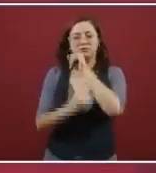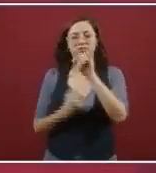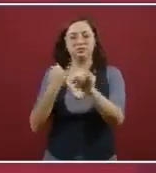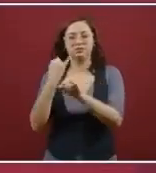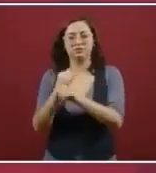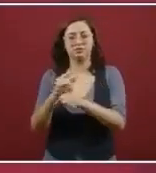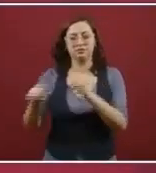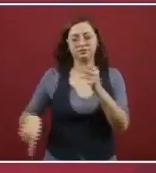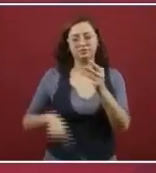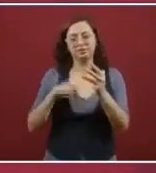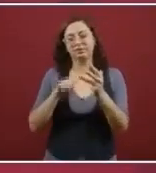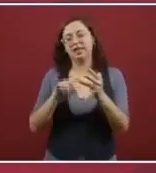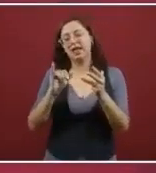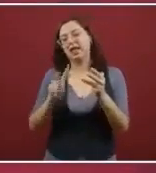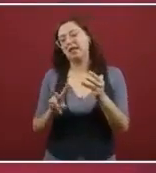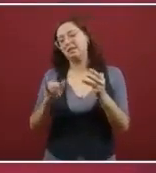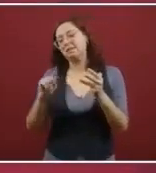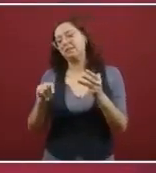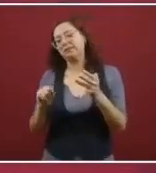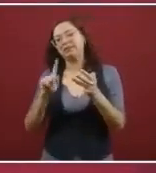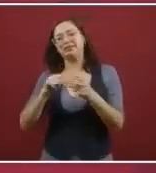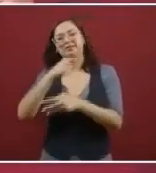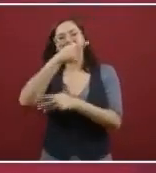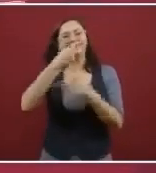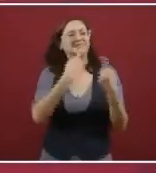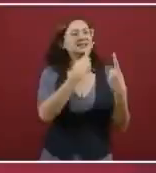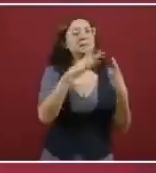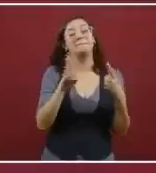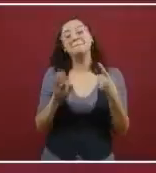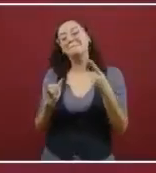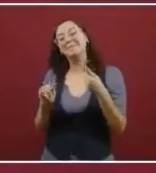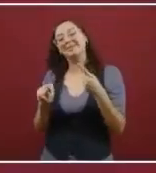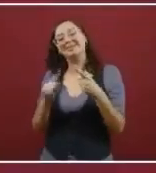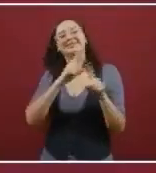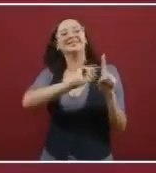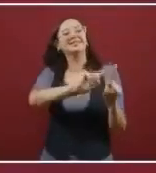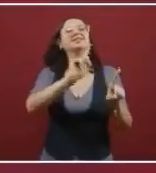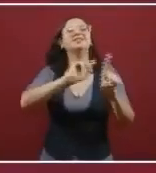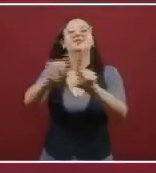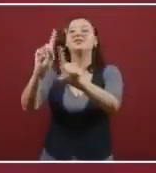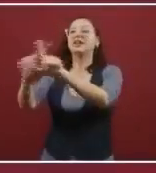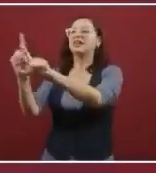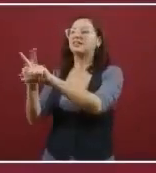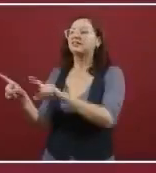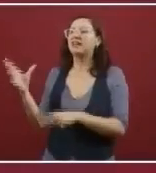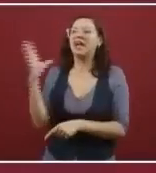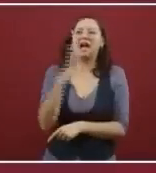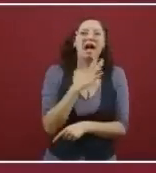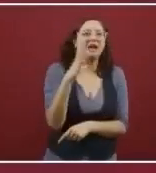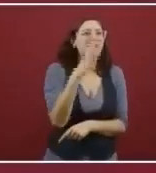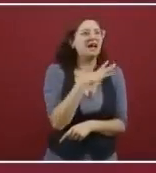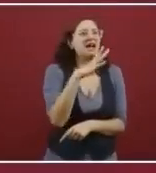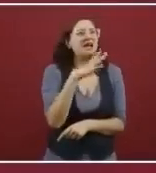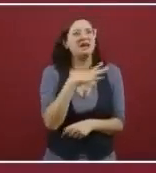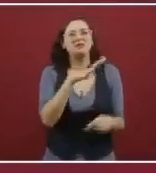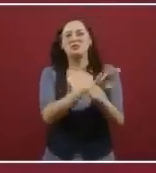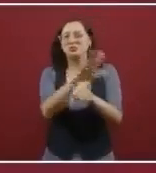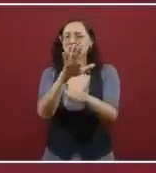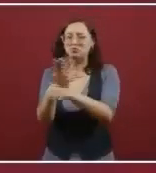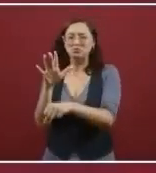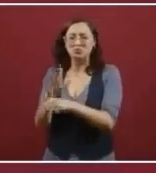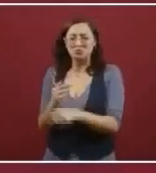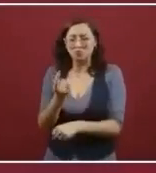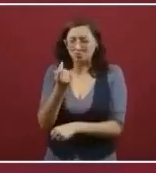el BID y no sé cuántos organismos más que no pueden destinar